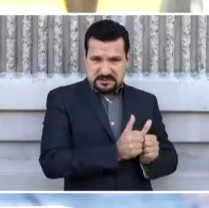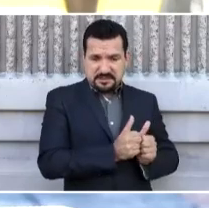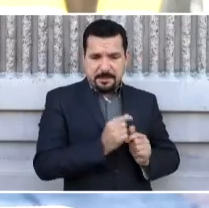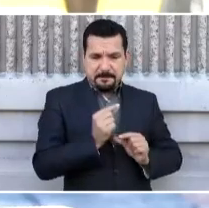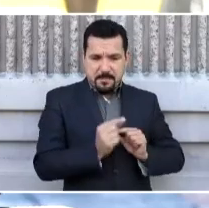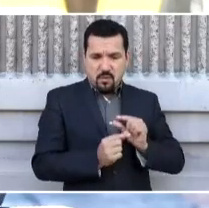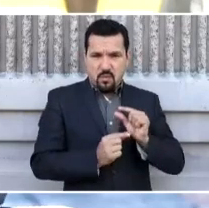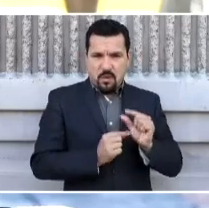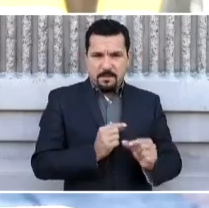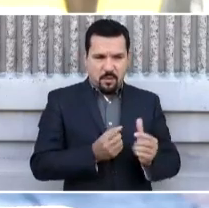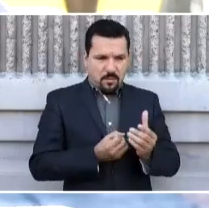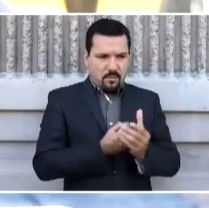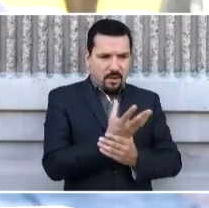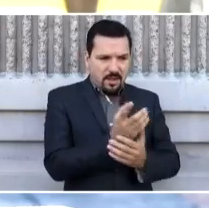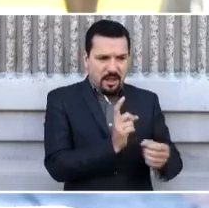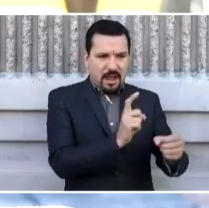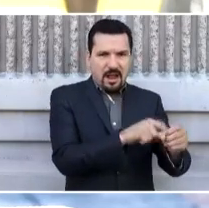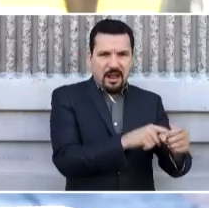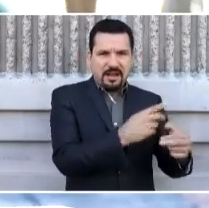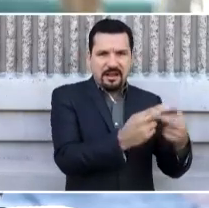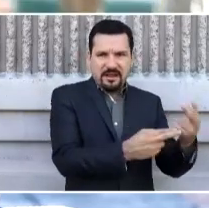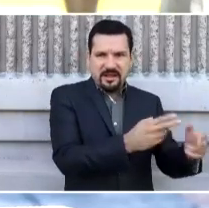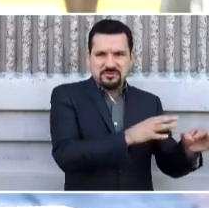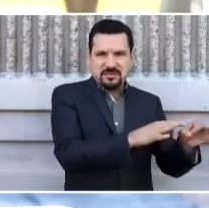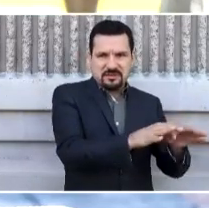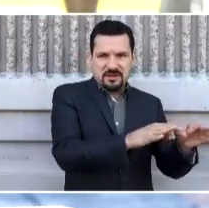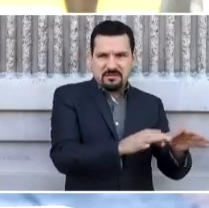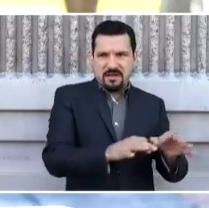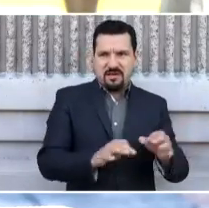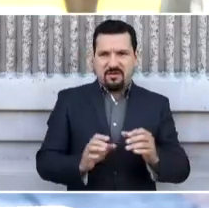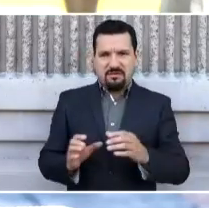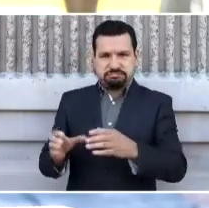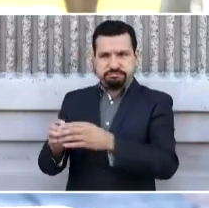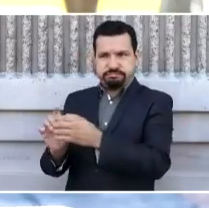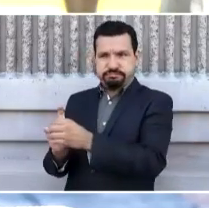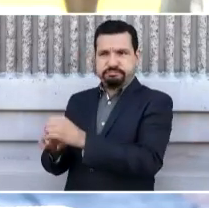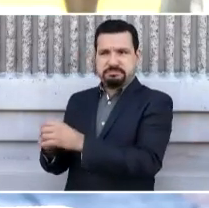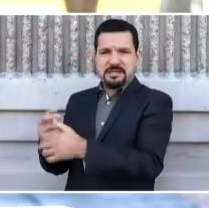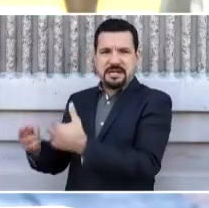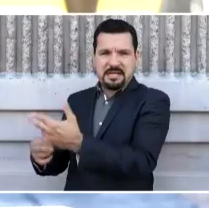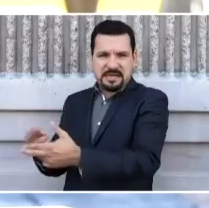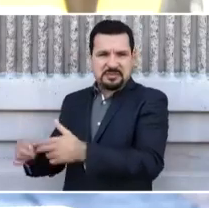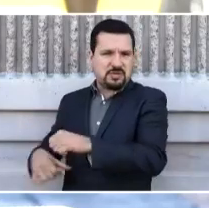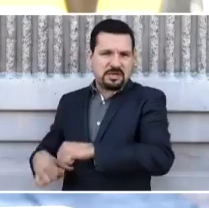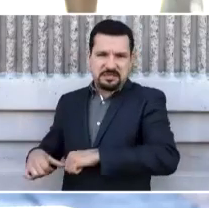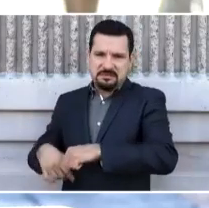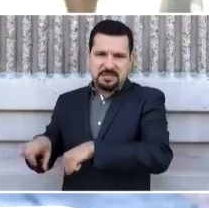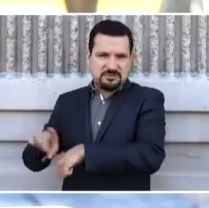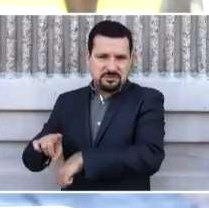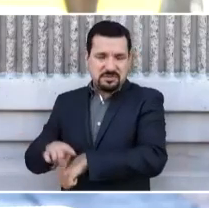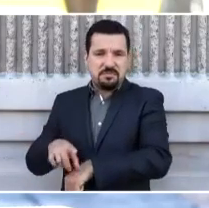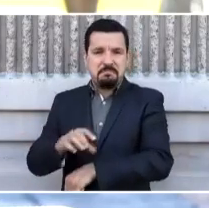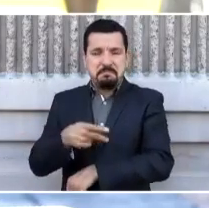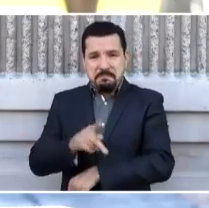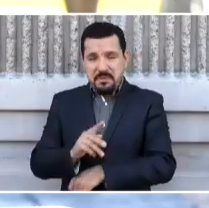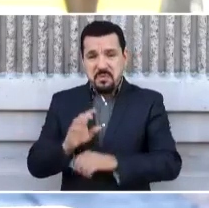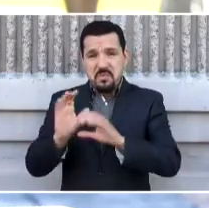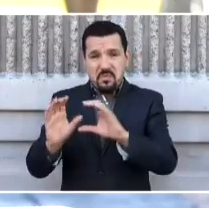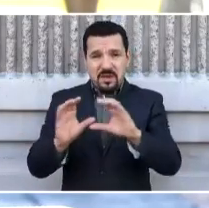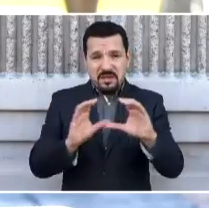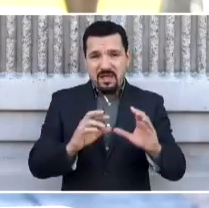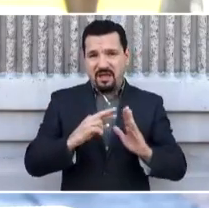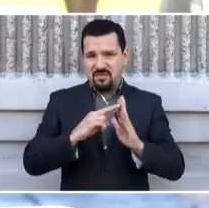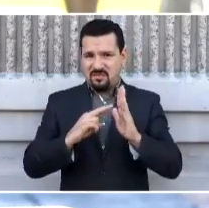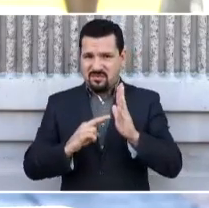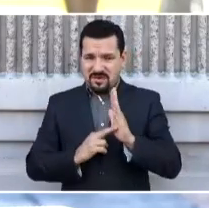va a poder ir incorporándose a las actividades cotidianas de una forma cuidadosa y siempre y